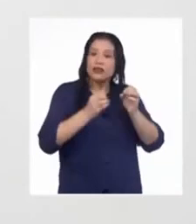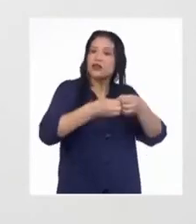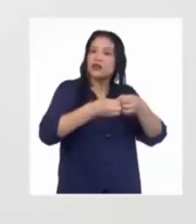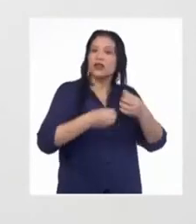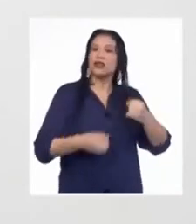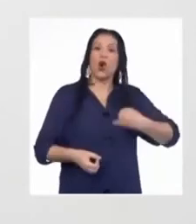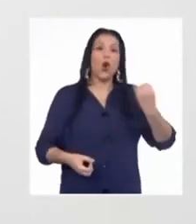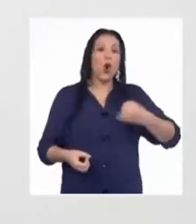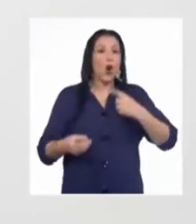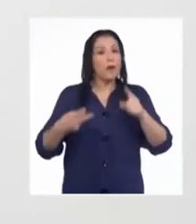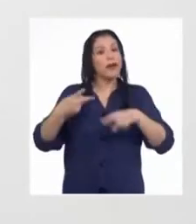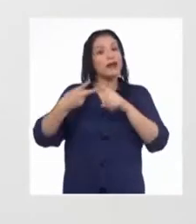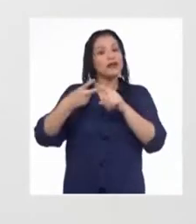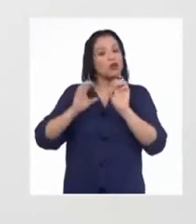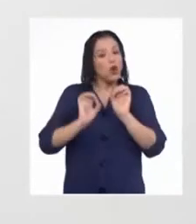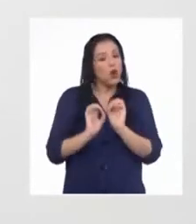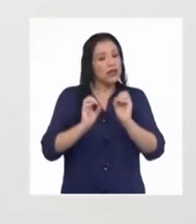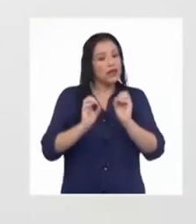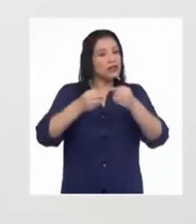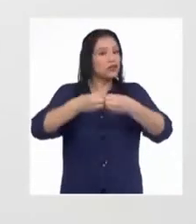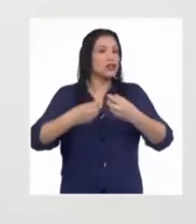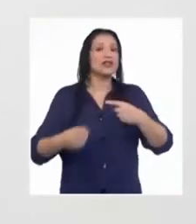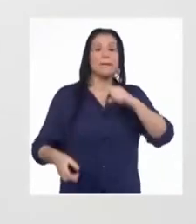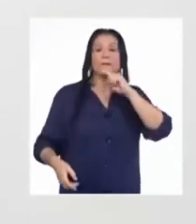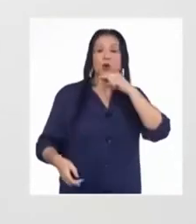de mujeres,